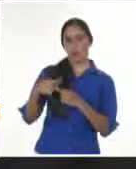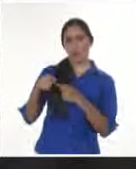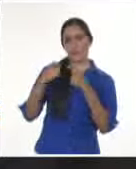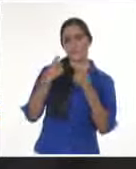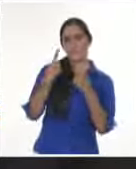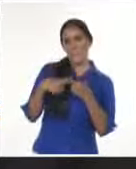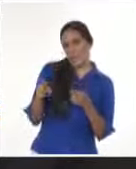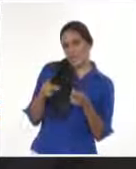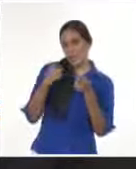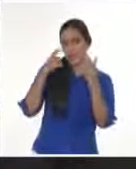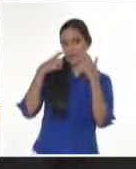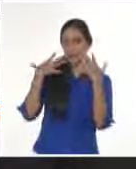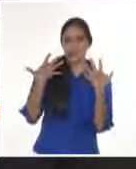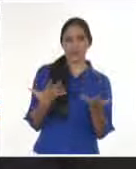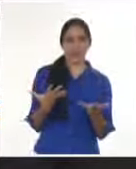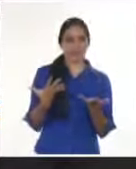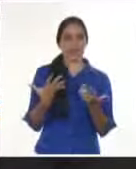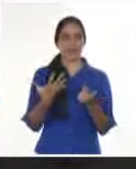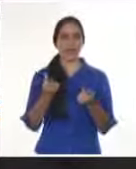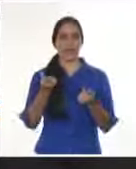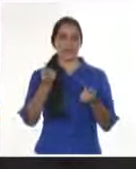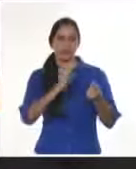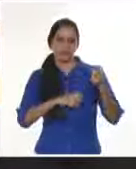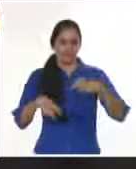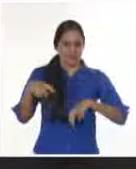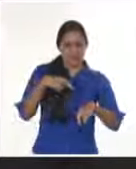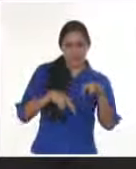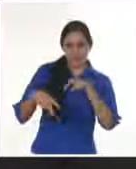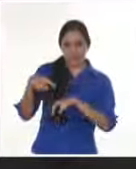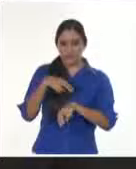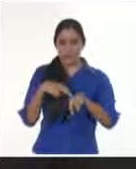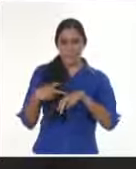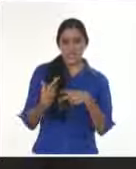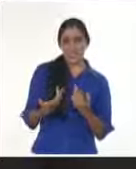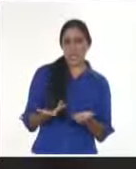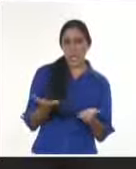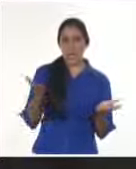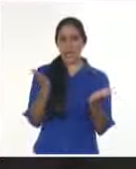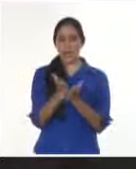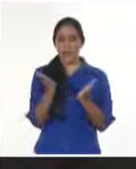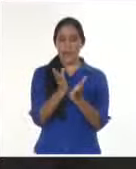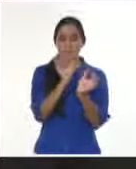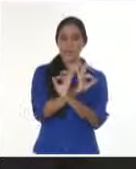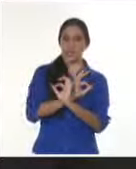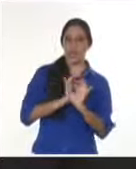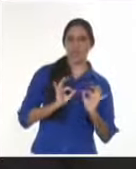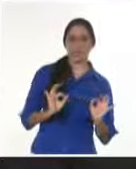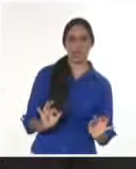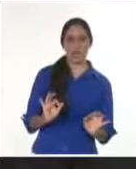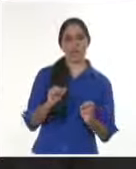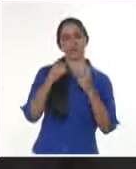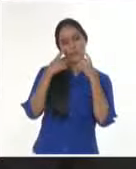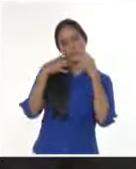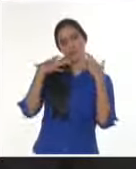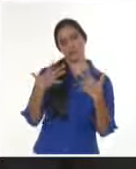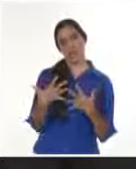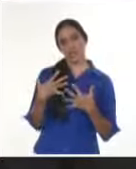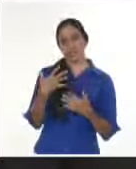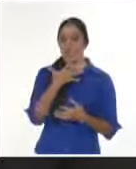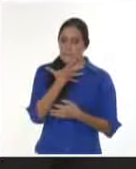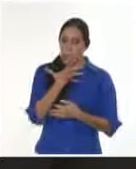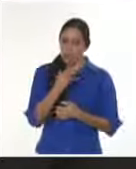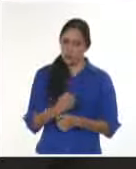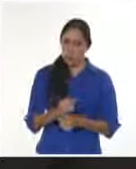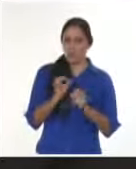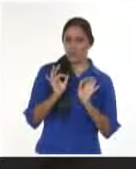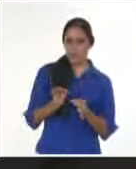más la atención la parte de la ingeniería. Y comencé a investigar sobre la carrera y bueno, en parte me gustó. Siempre me dije que